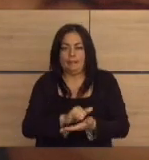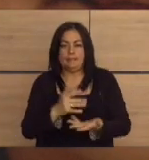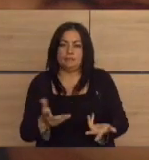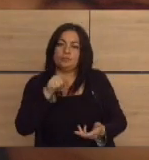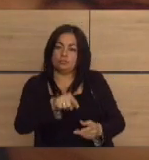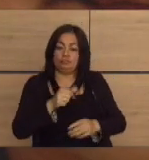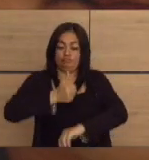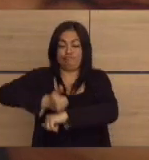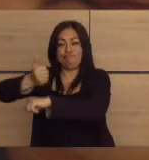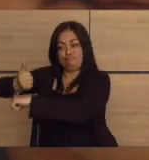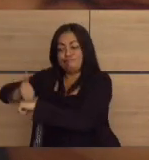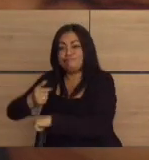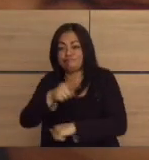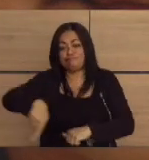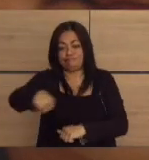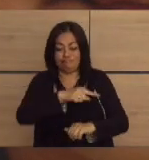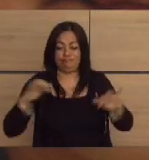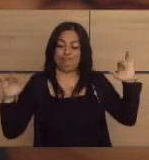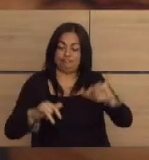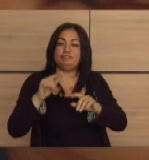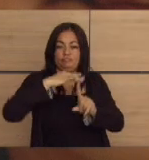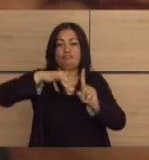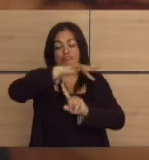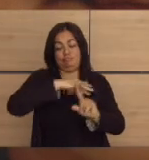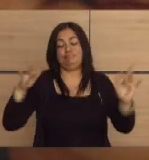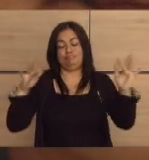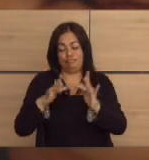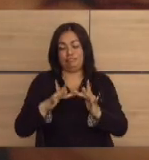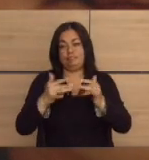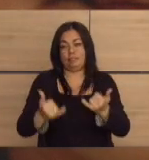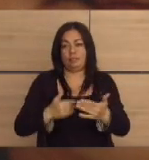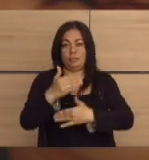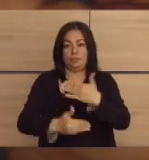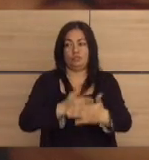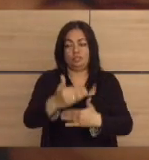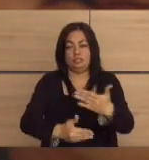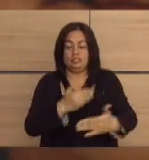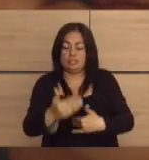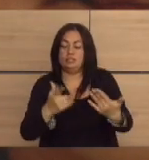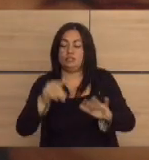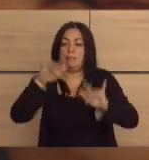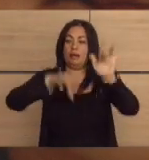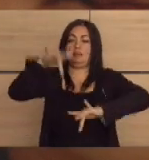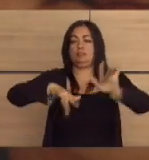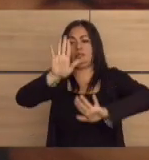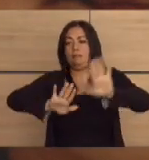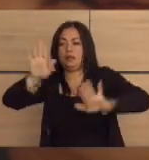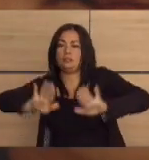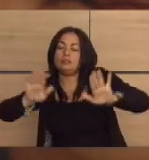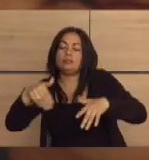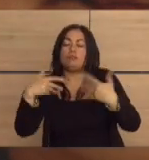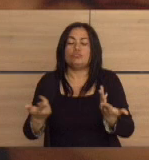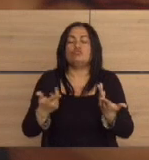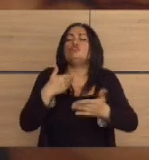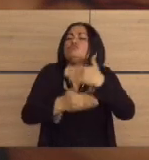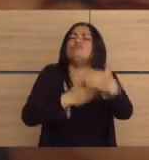los rectores han sabido ejercer en este contexto. Hoy tenemos procesos que son altamente participativos, procesos donde